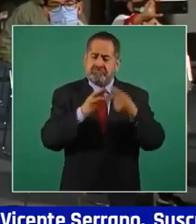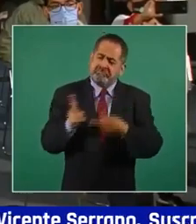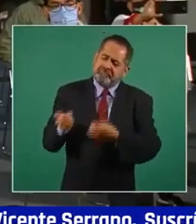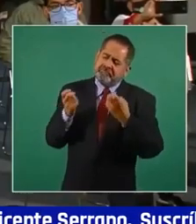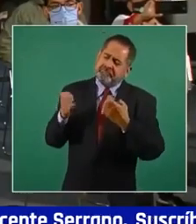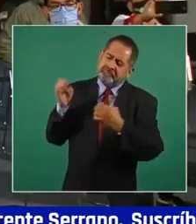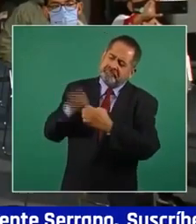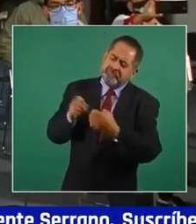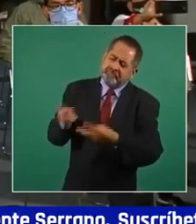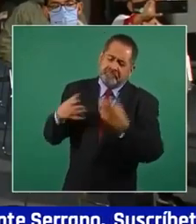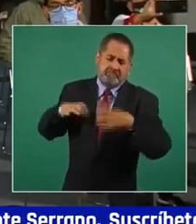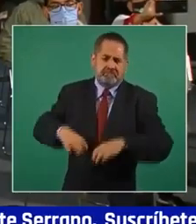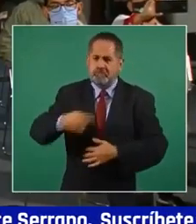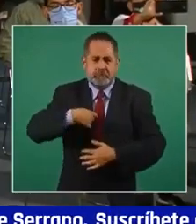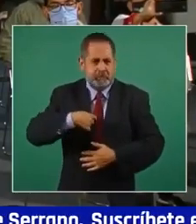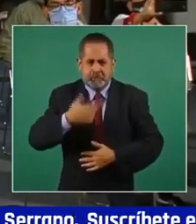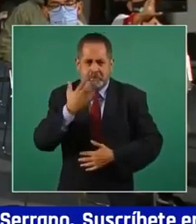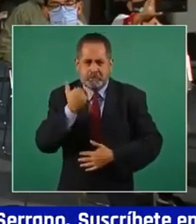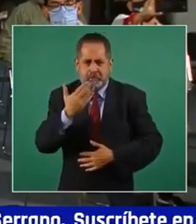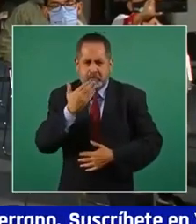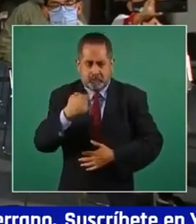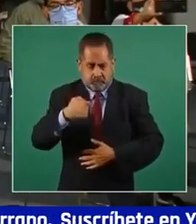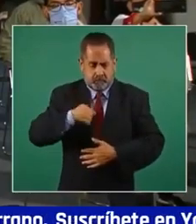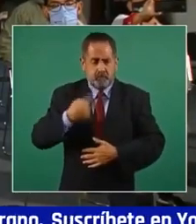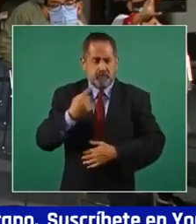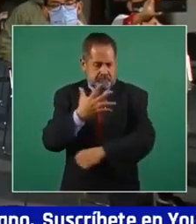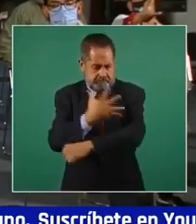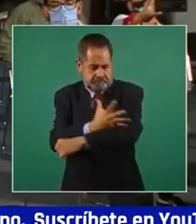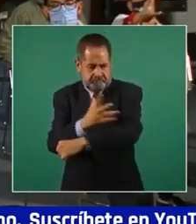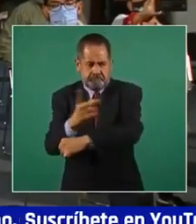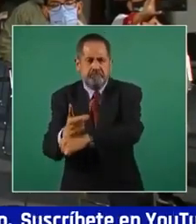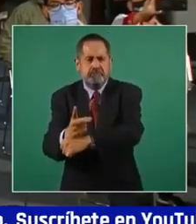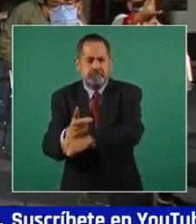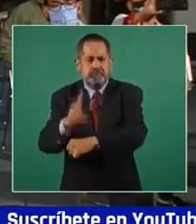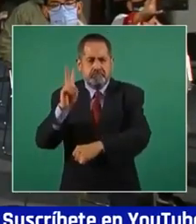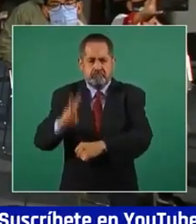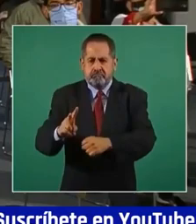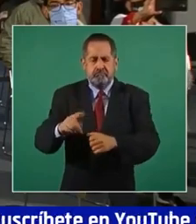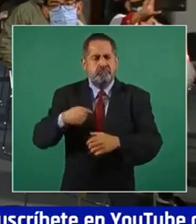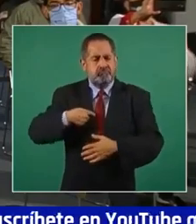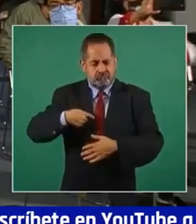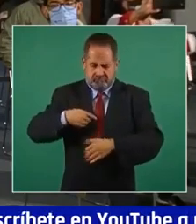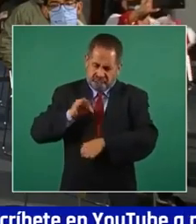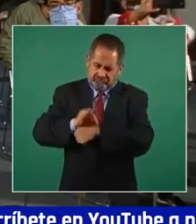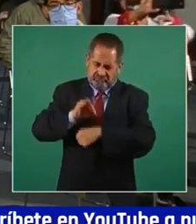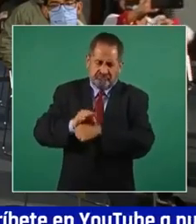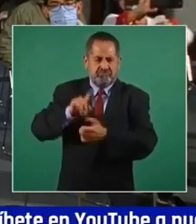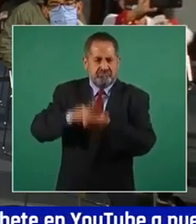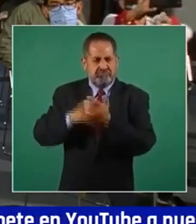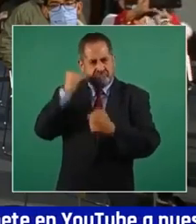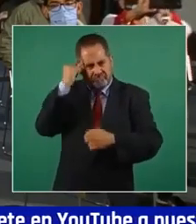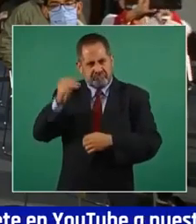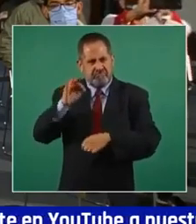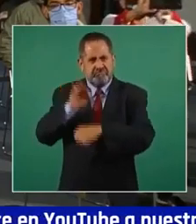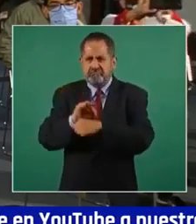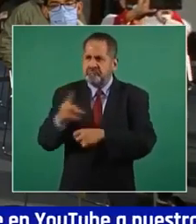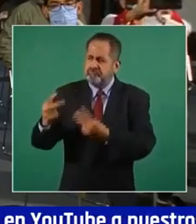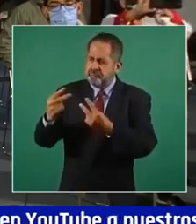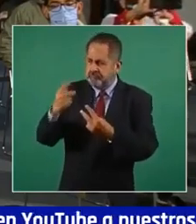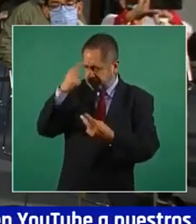erario. Lo único que tengo es credibilidad, presidente, y la voy a defender contra viento y marea.